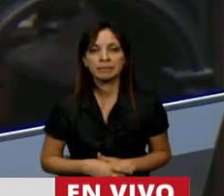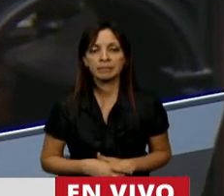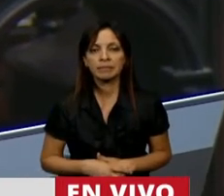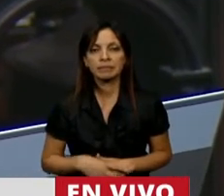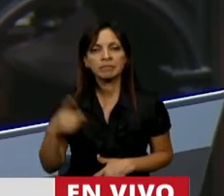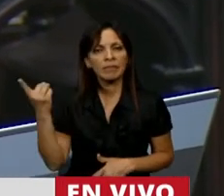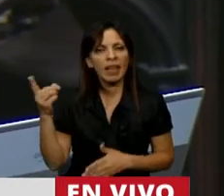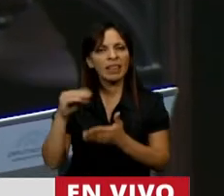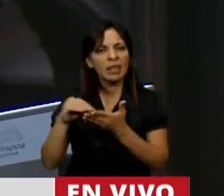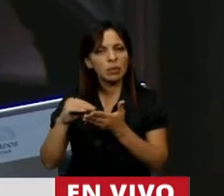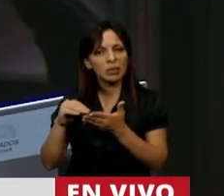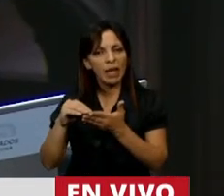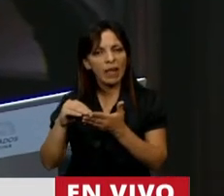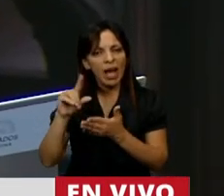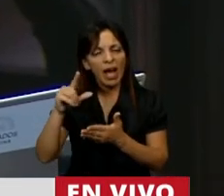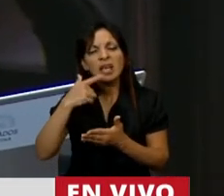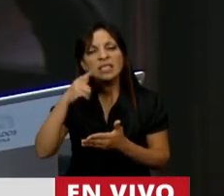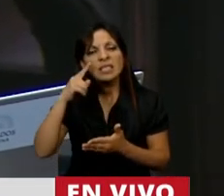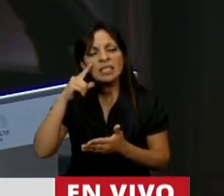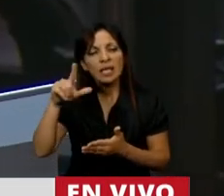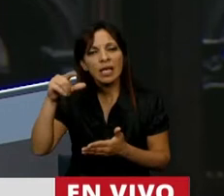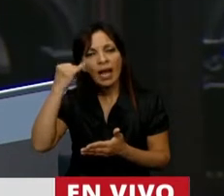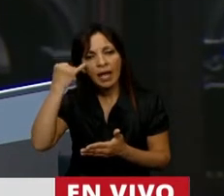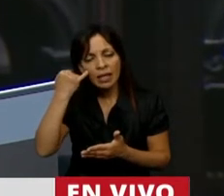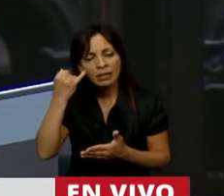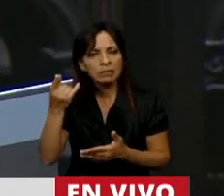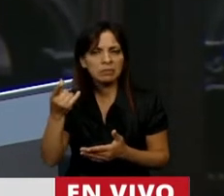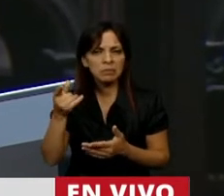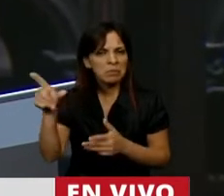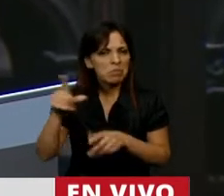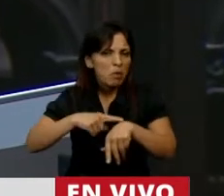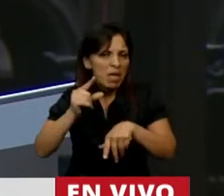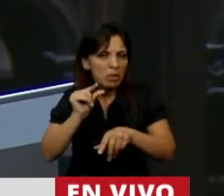la diputada Siley, en parte de su alocución,